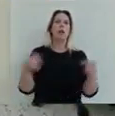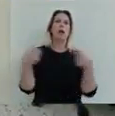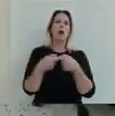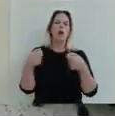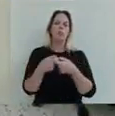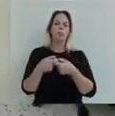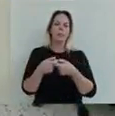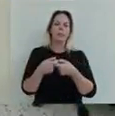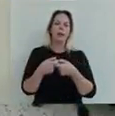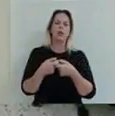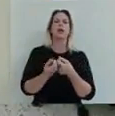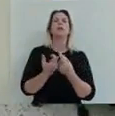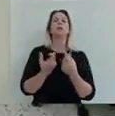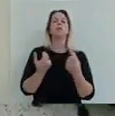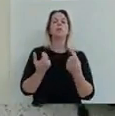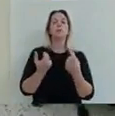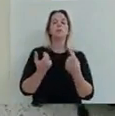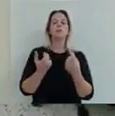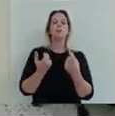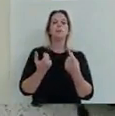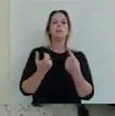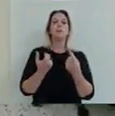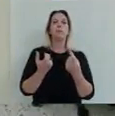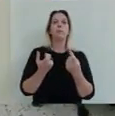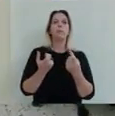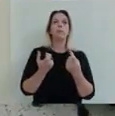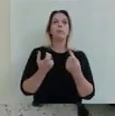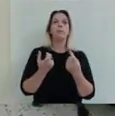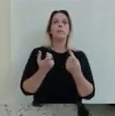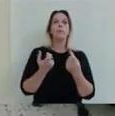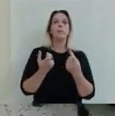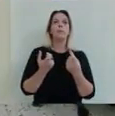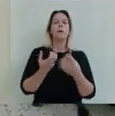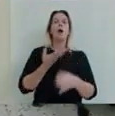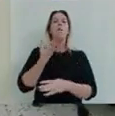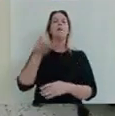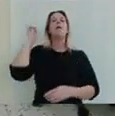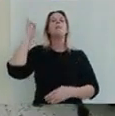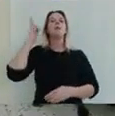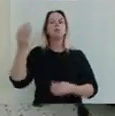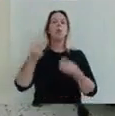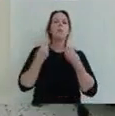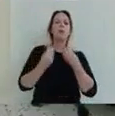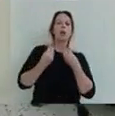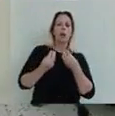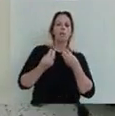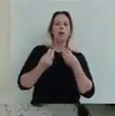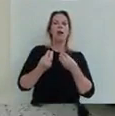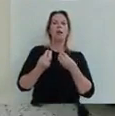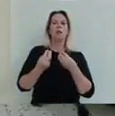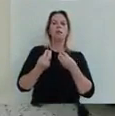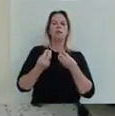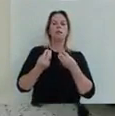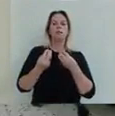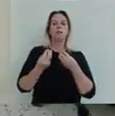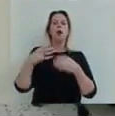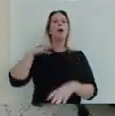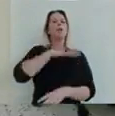sin independiente, solicitando autorización para utilizar el salón de sesiones a fines de realizar un rodaje de cortometraje